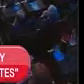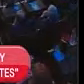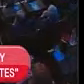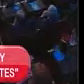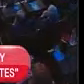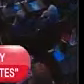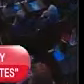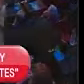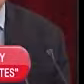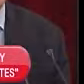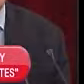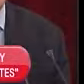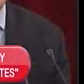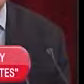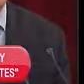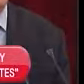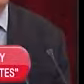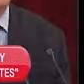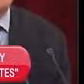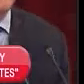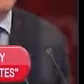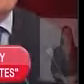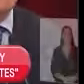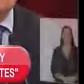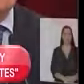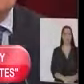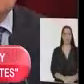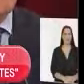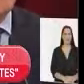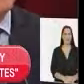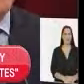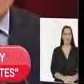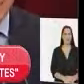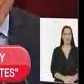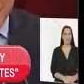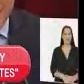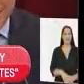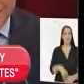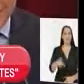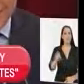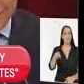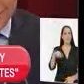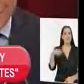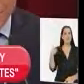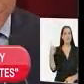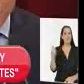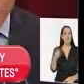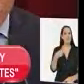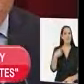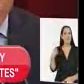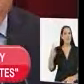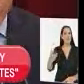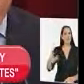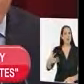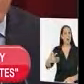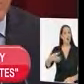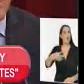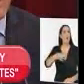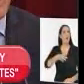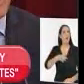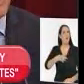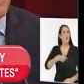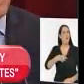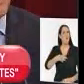siendo una salida mágica y entonces el año pasado terminamos casi mágicamente con menos inflación que el año anterior, pero en